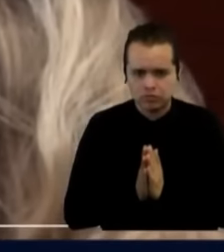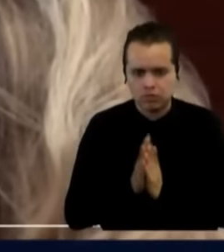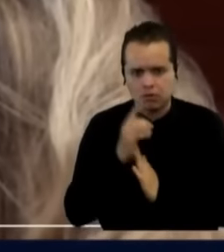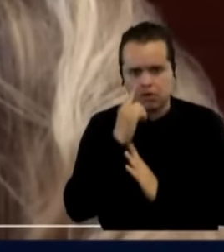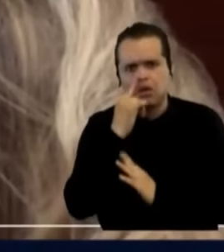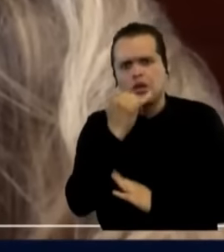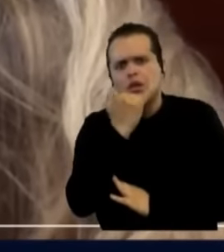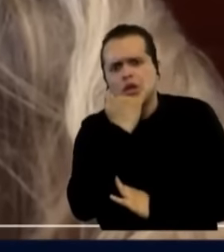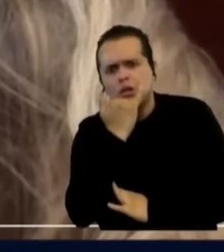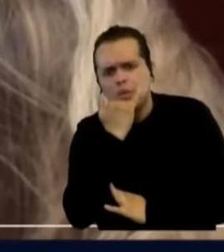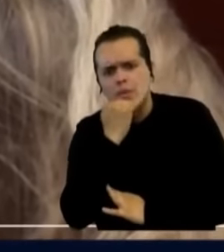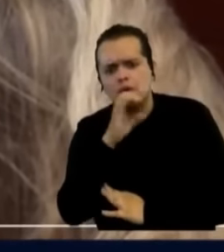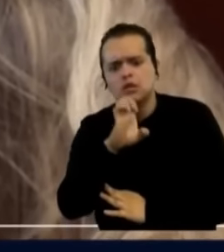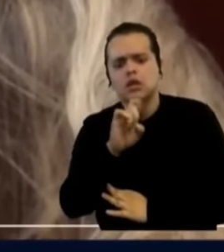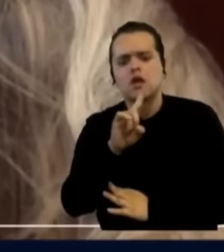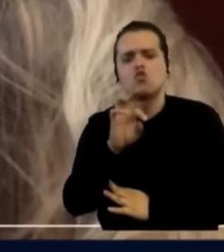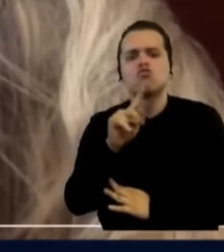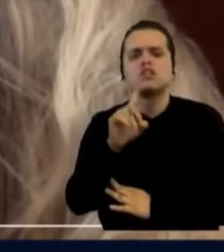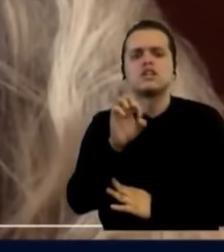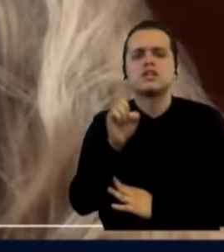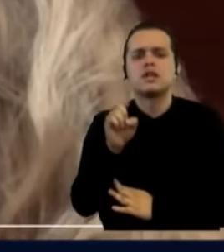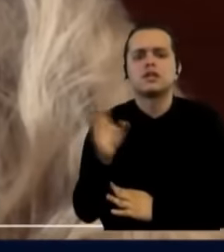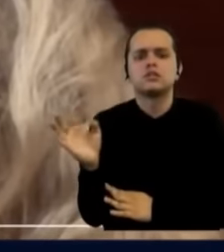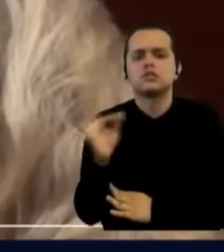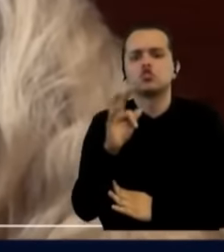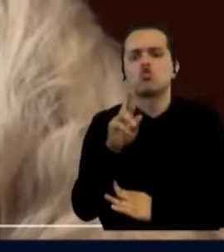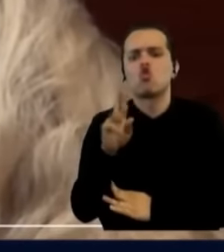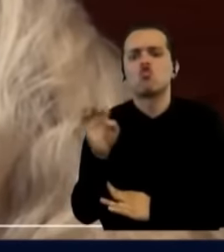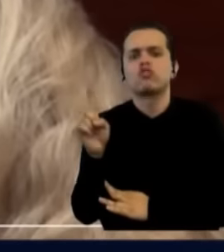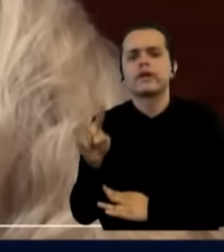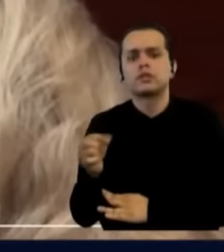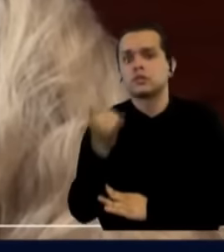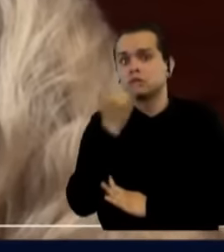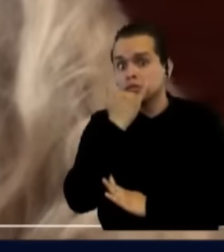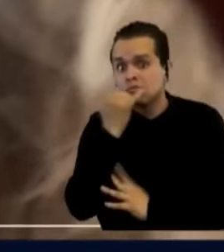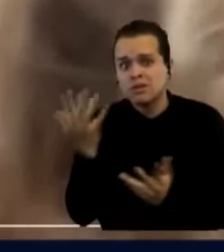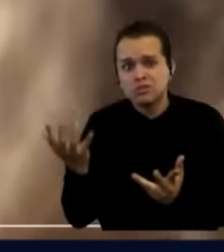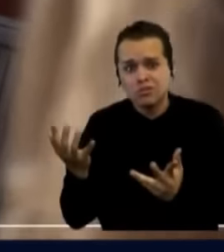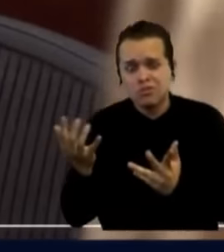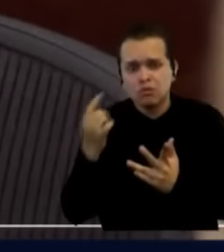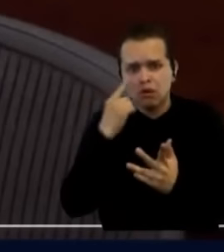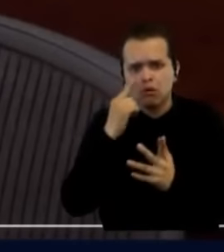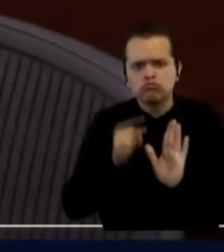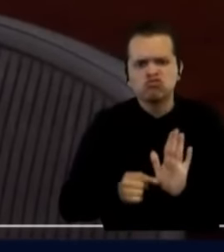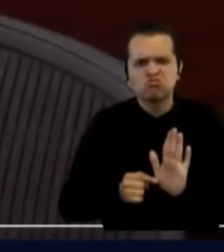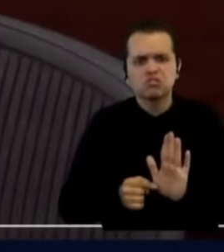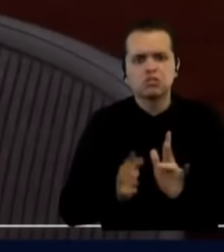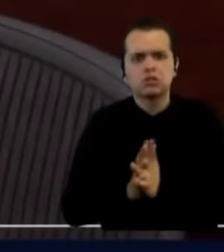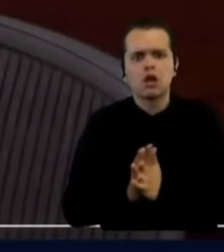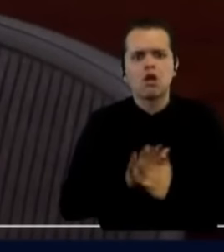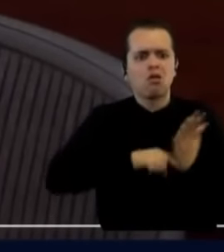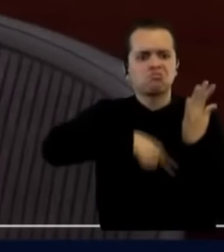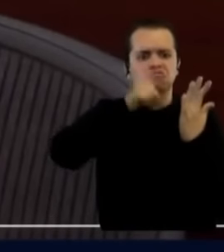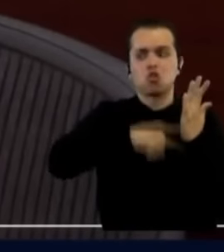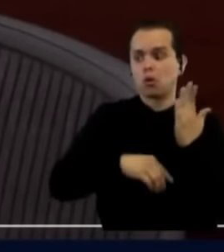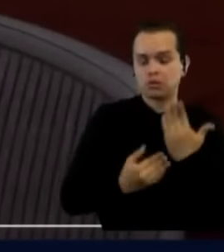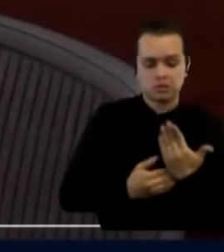qué pasó con Euclides Torres? Euclides Torres representa a esos